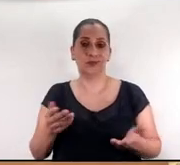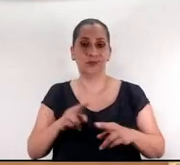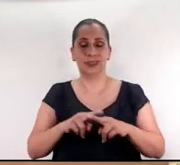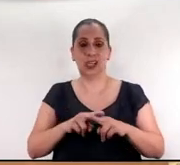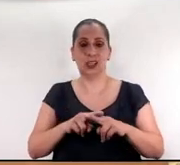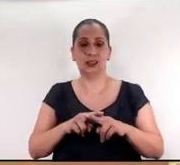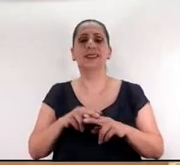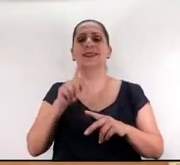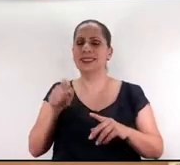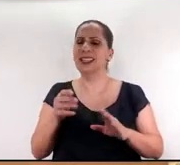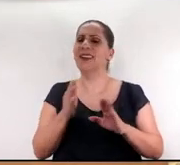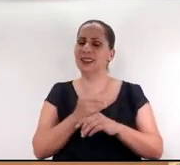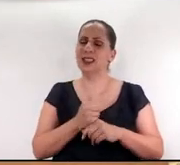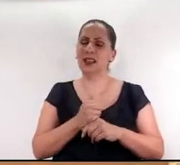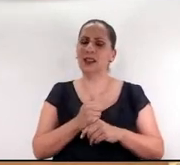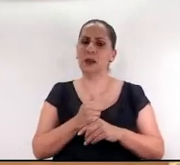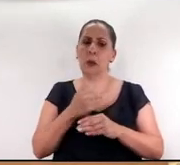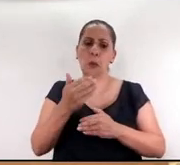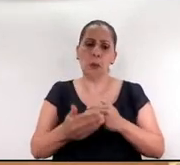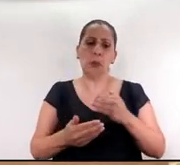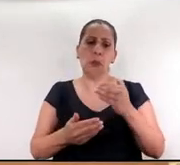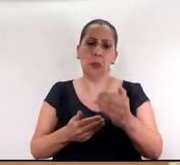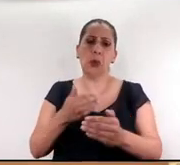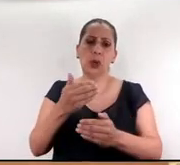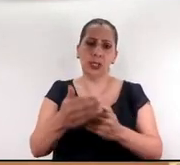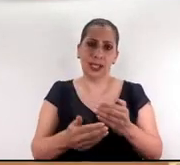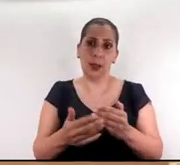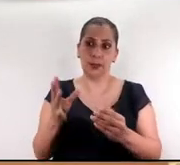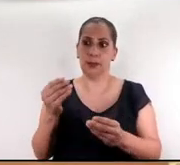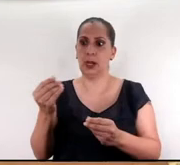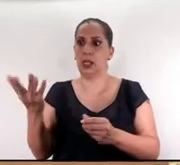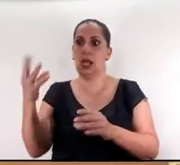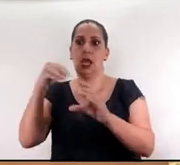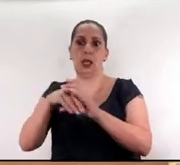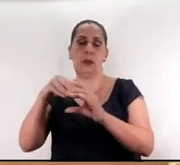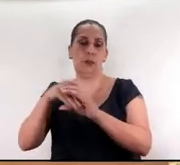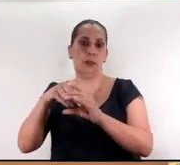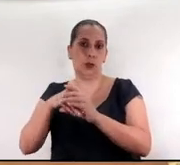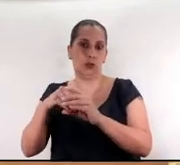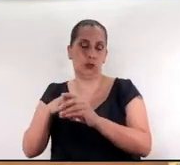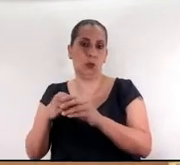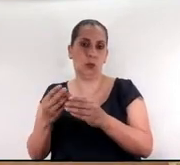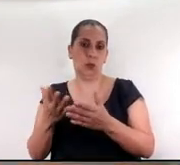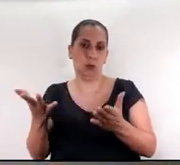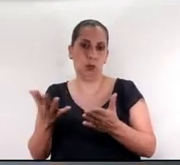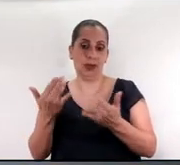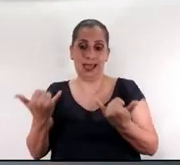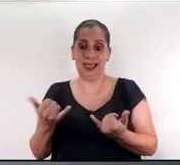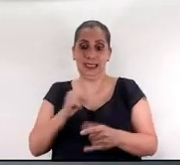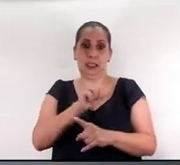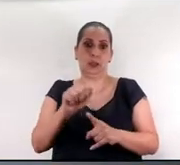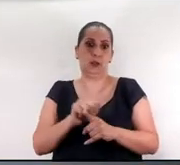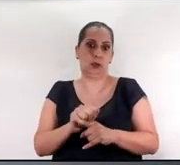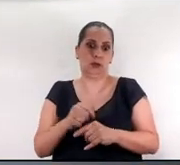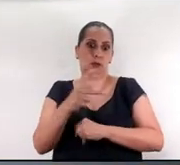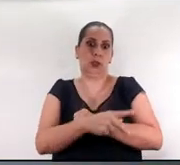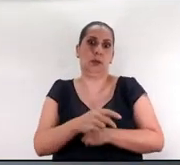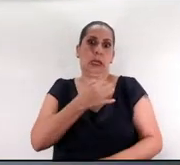haya que hacerlo por etapas para que la inversión pública en condiciones como las que vive el